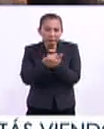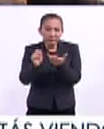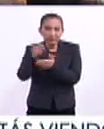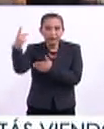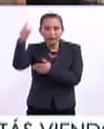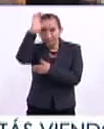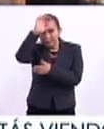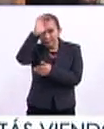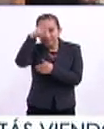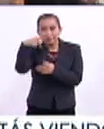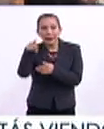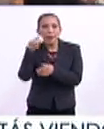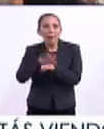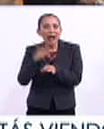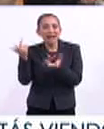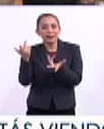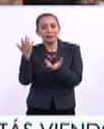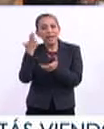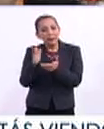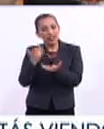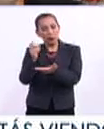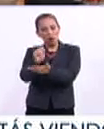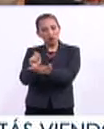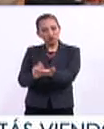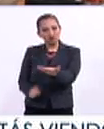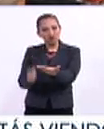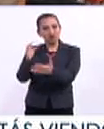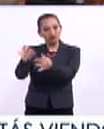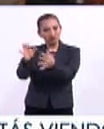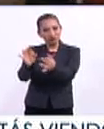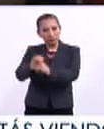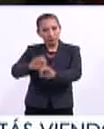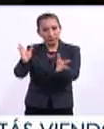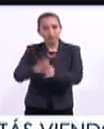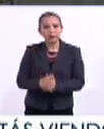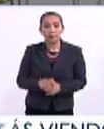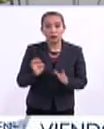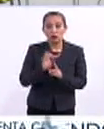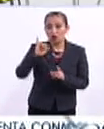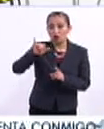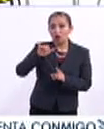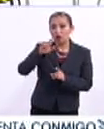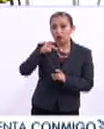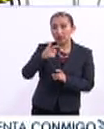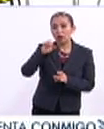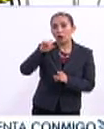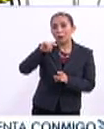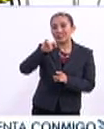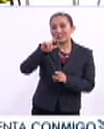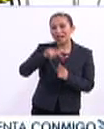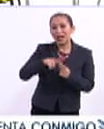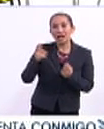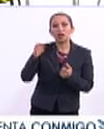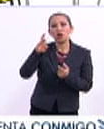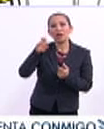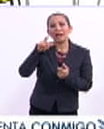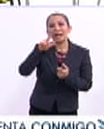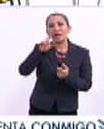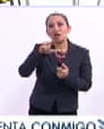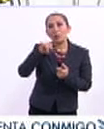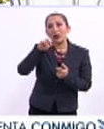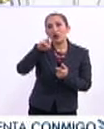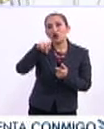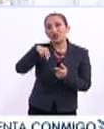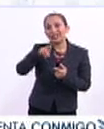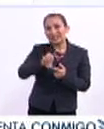sobre ciencia, pero que tienen un poco más de tablas en la parte narrativa, ¿no? Entonces Jorge Comensal o Víctor Rogelio Hernández Marroquín o